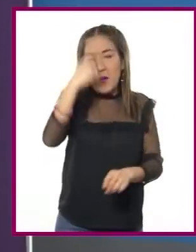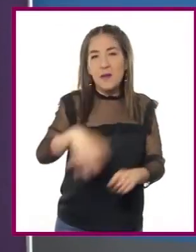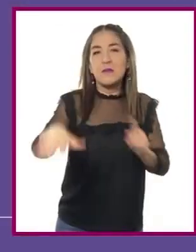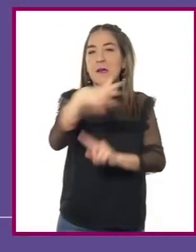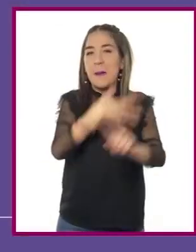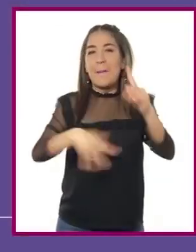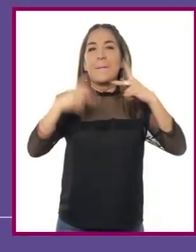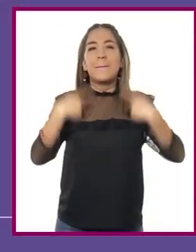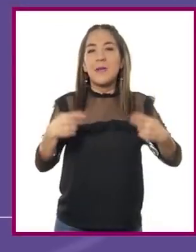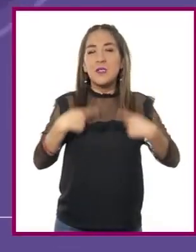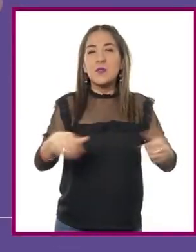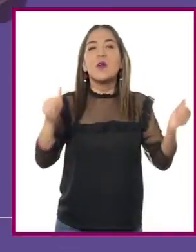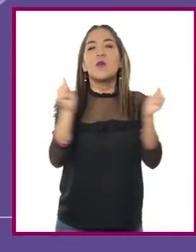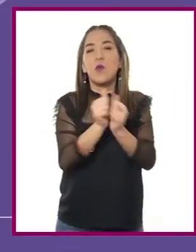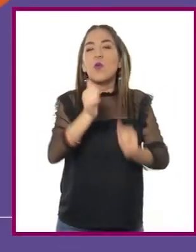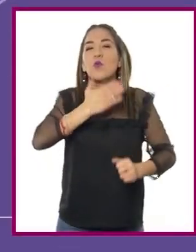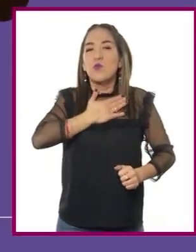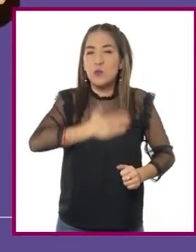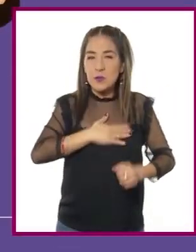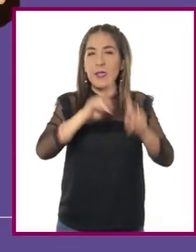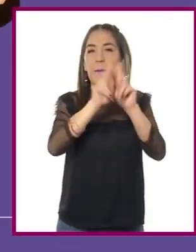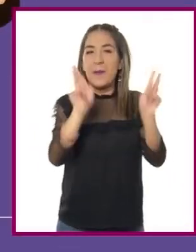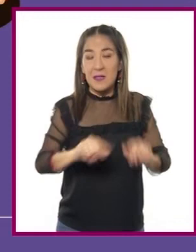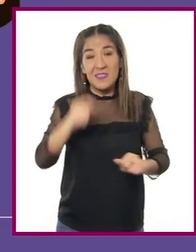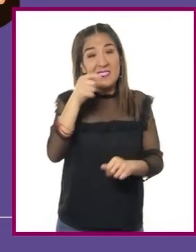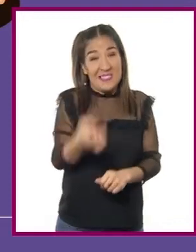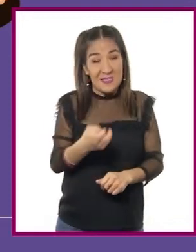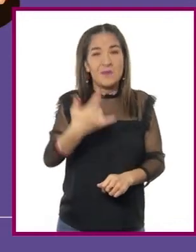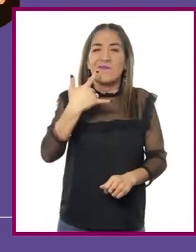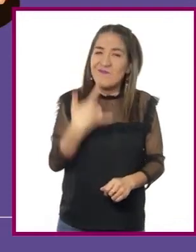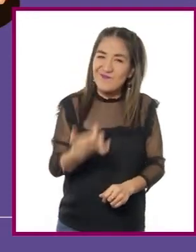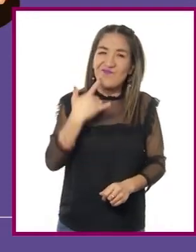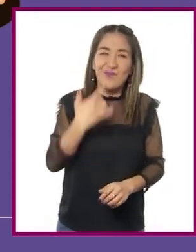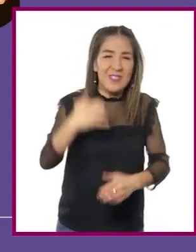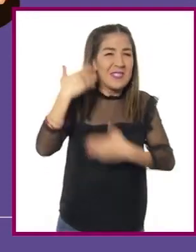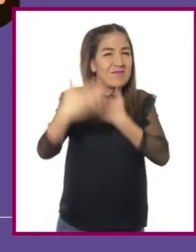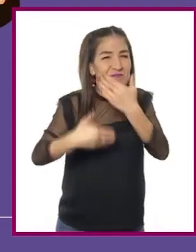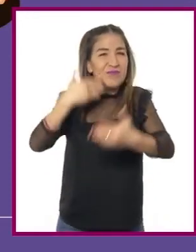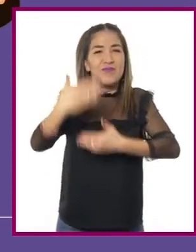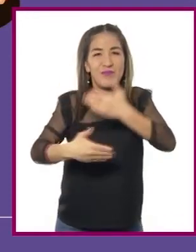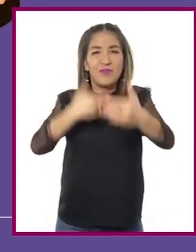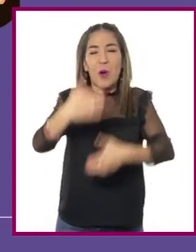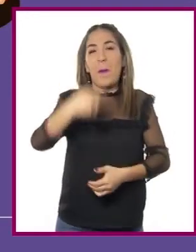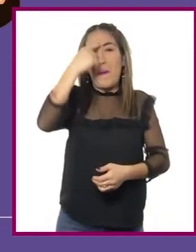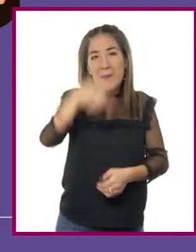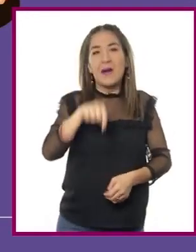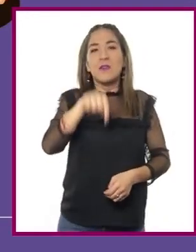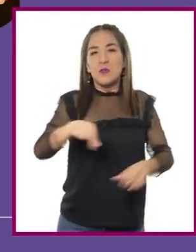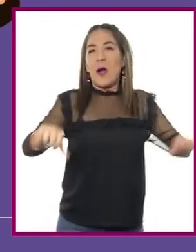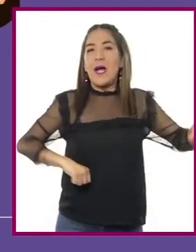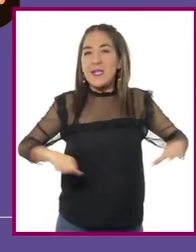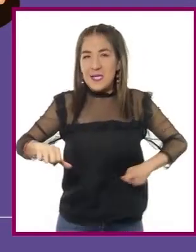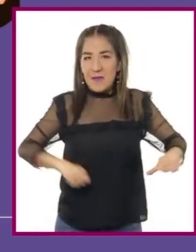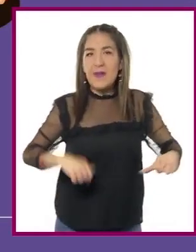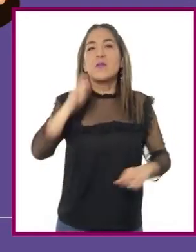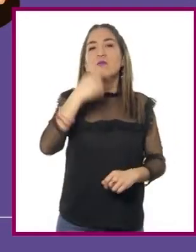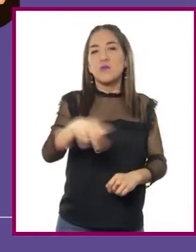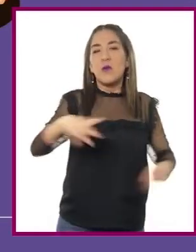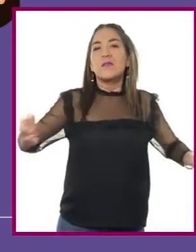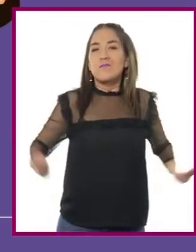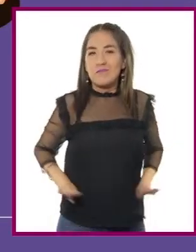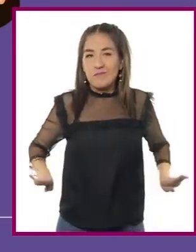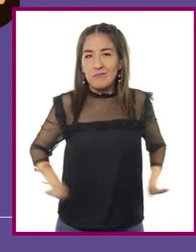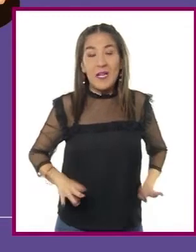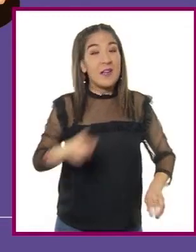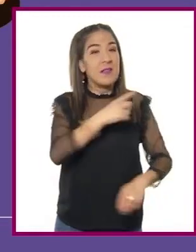justicia y paz, lo que implica un esfuerzo constante y continuo en la mejora de las acciones y comportamientos que